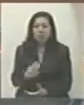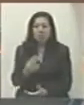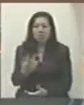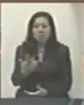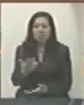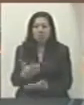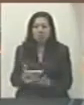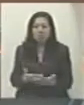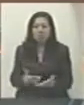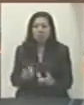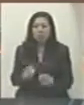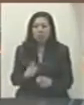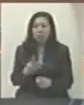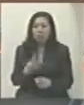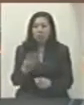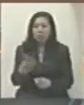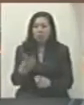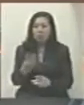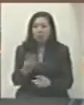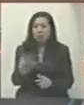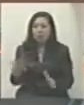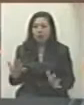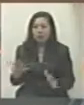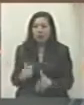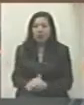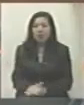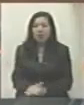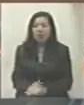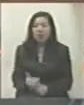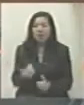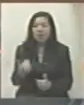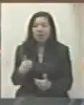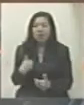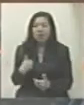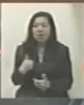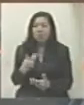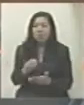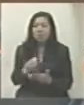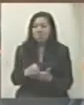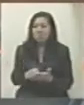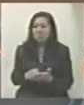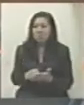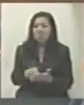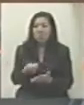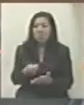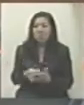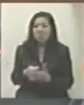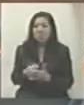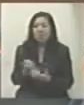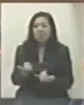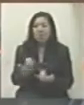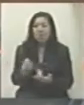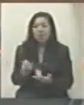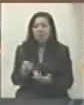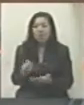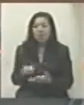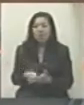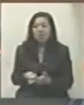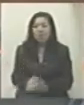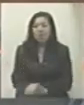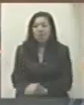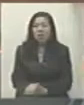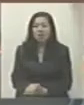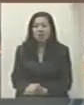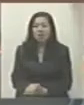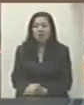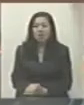23, cuadro 9 y cuadro 10, en el cual dice que los que tienen un menos saldo a pagar con este dinero se va a cumplir, como lo decía